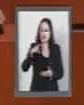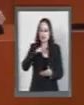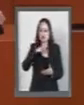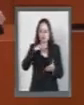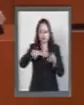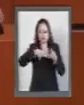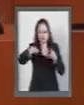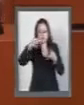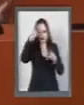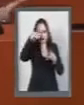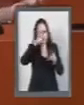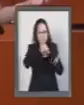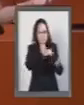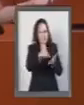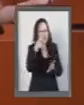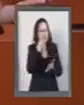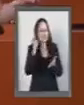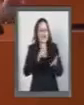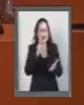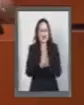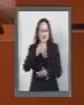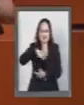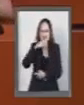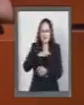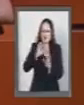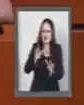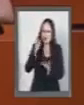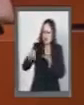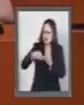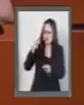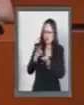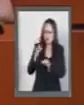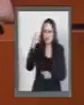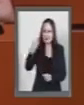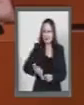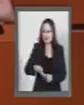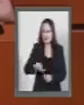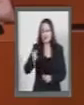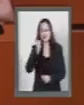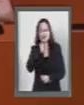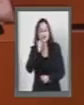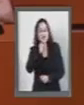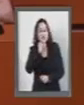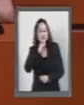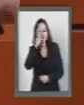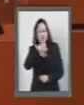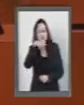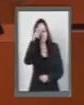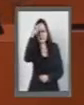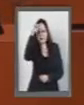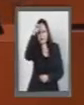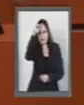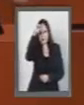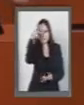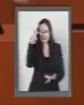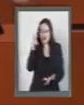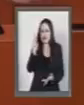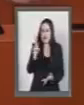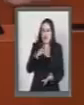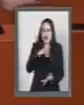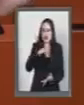reserva. Nadie se trata. Que un senador inteligente, que ahora pero a las dos de la